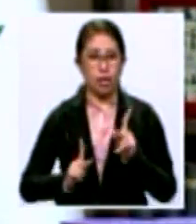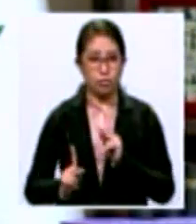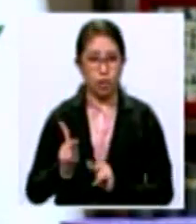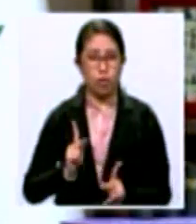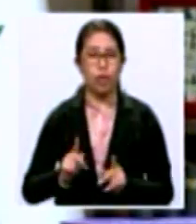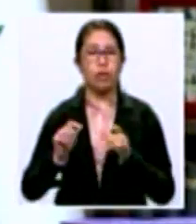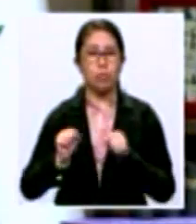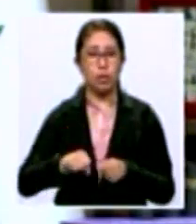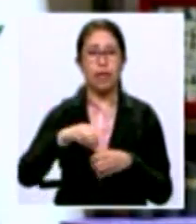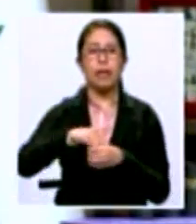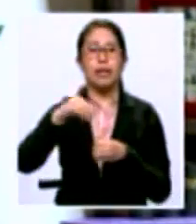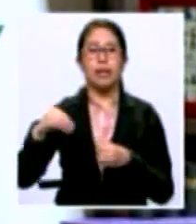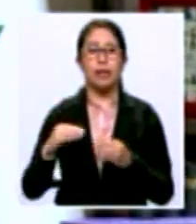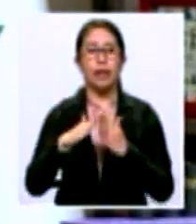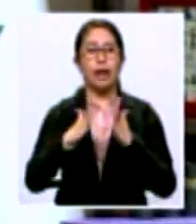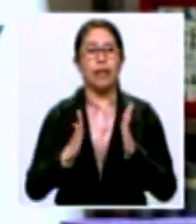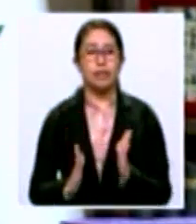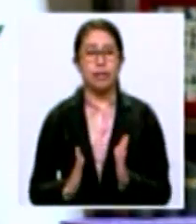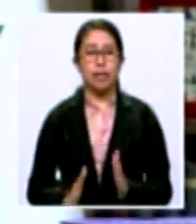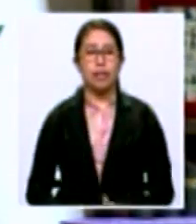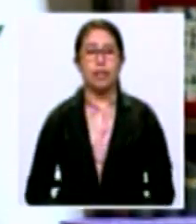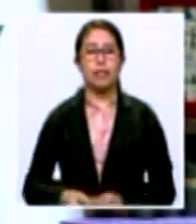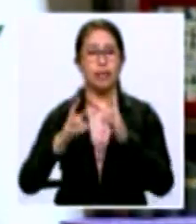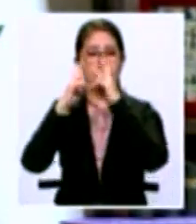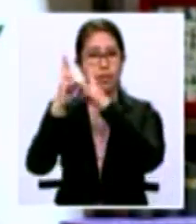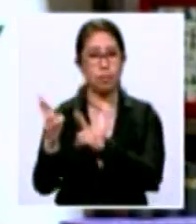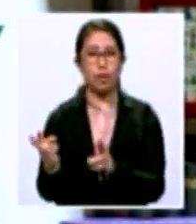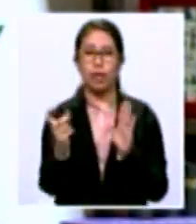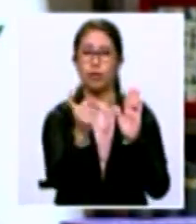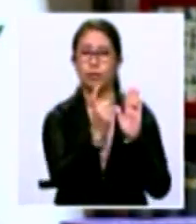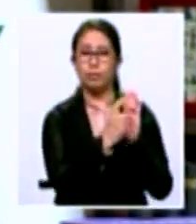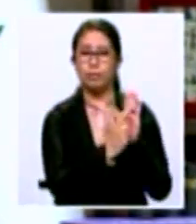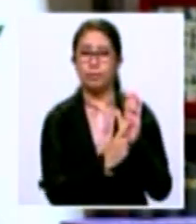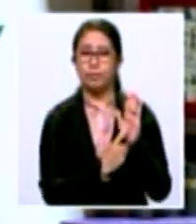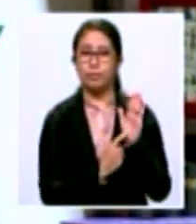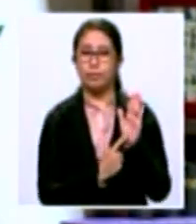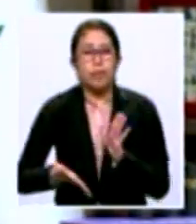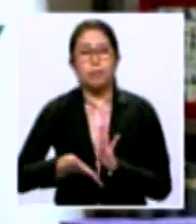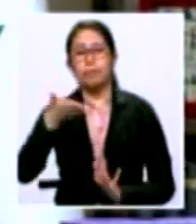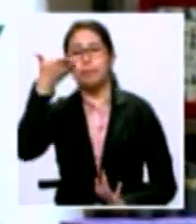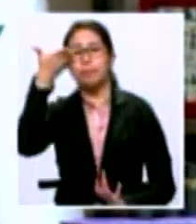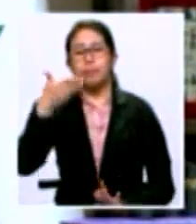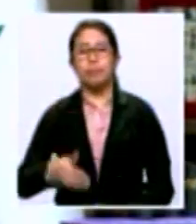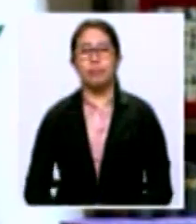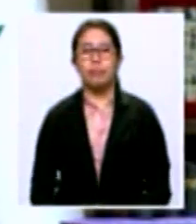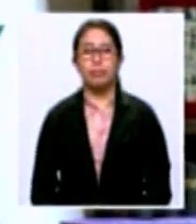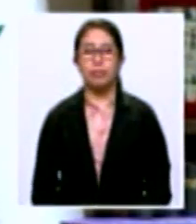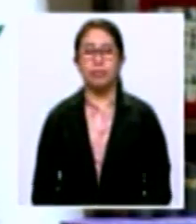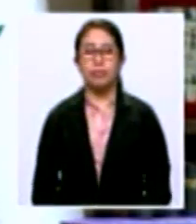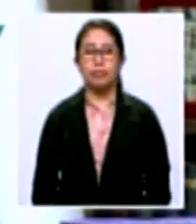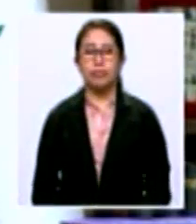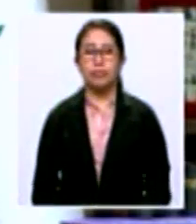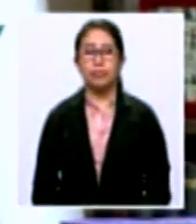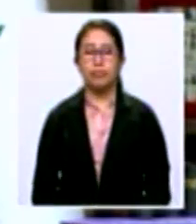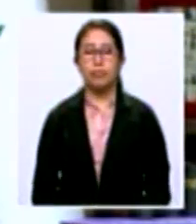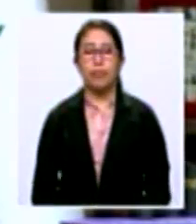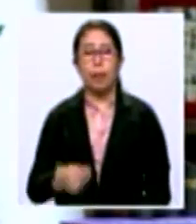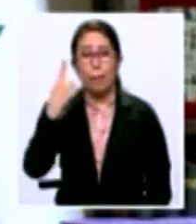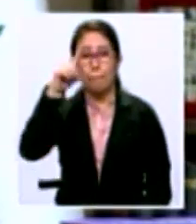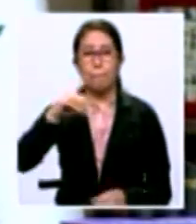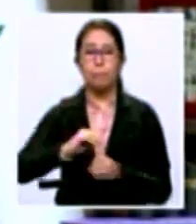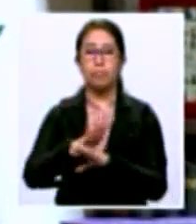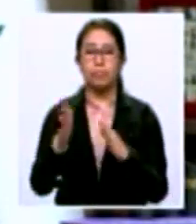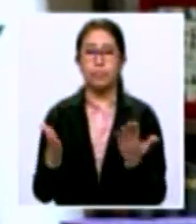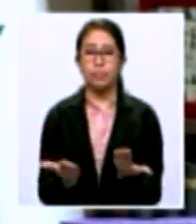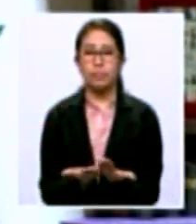personas podrán salir según las normas que se detallan en el decreto. Precisamente para que la pandemia no